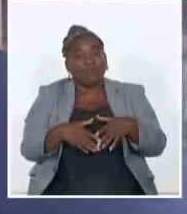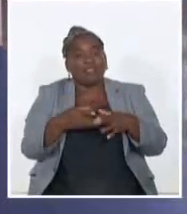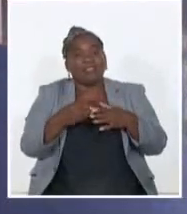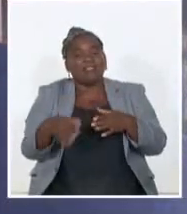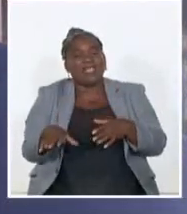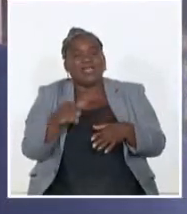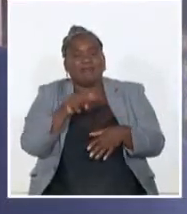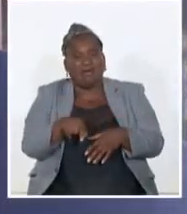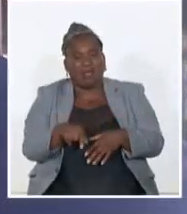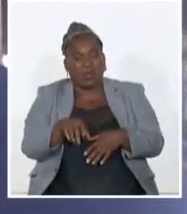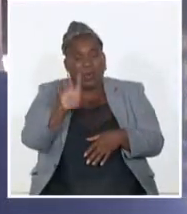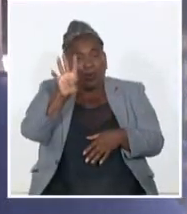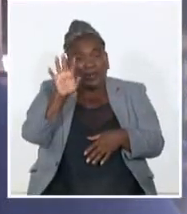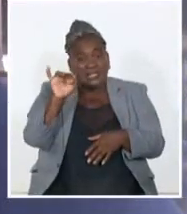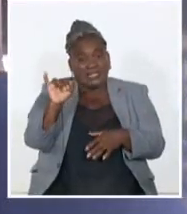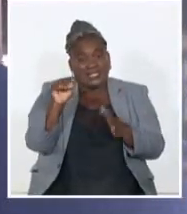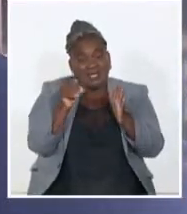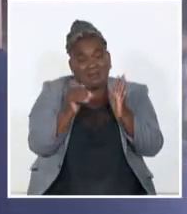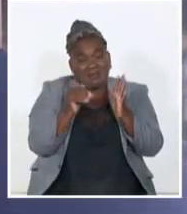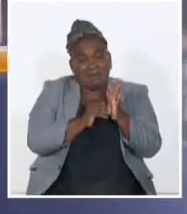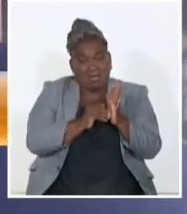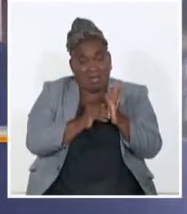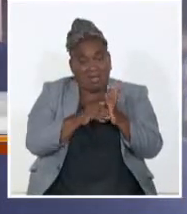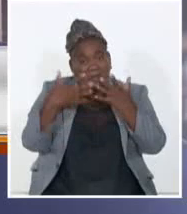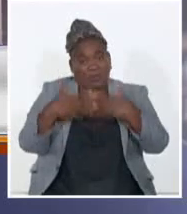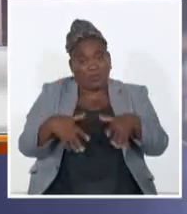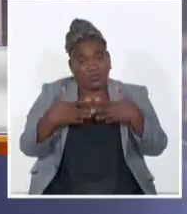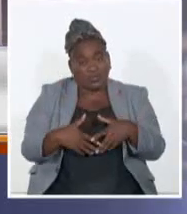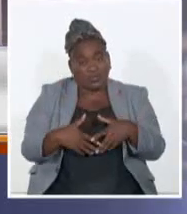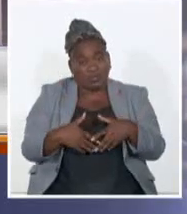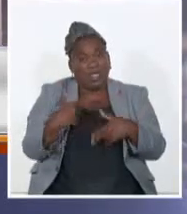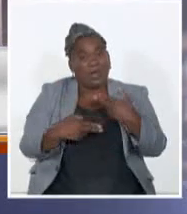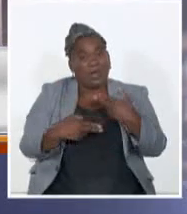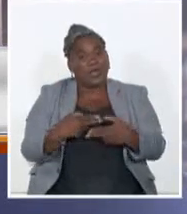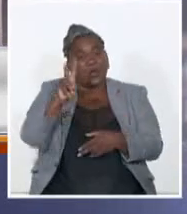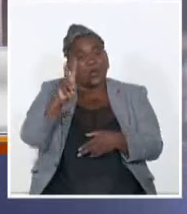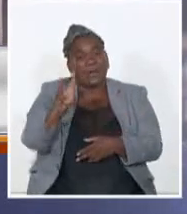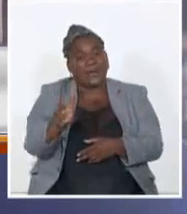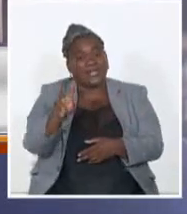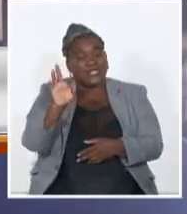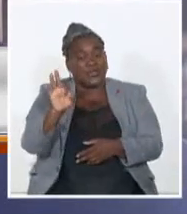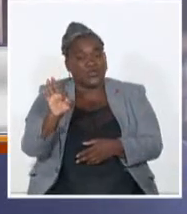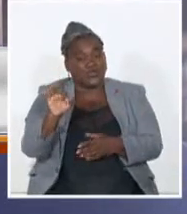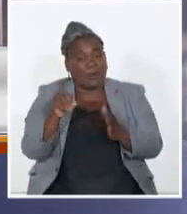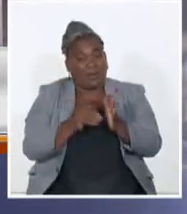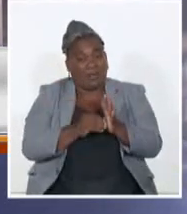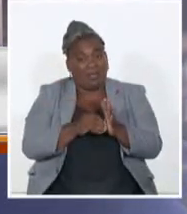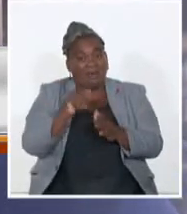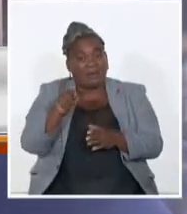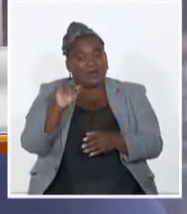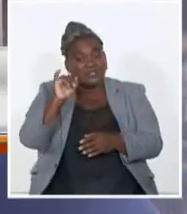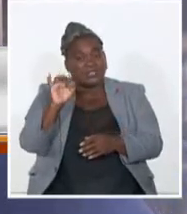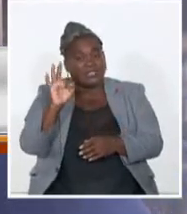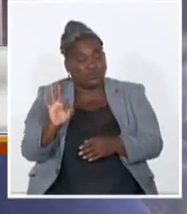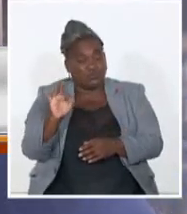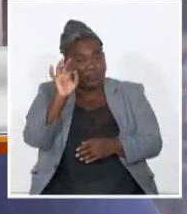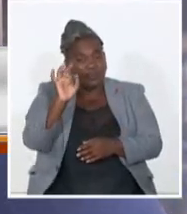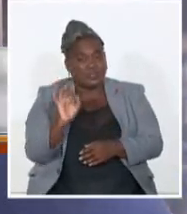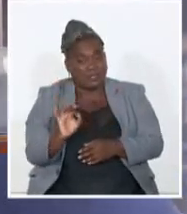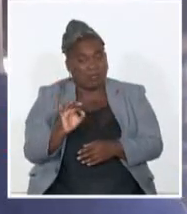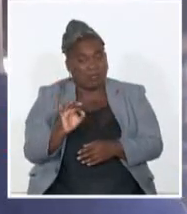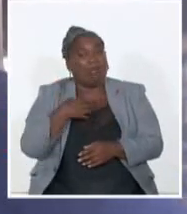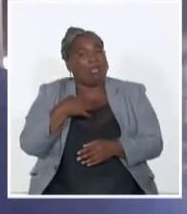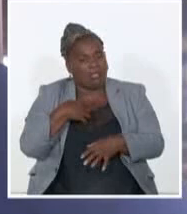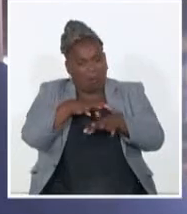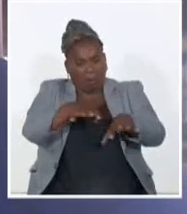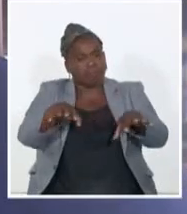de 46.000 hectolitros a producir, ha producido 28.000 para un 61%. La misma presenta condiciones